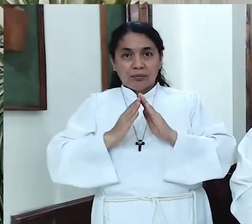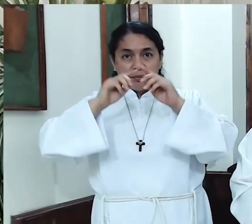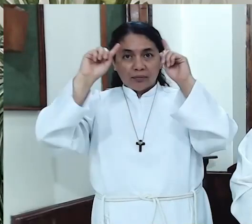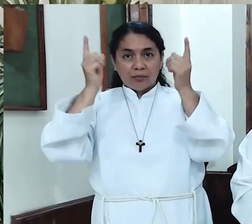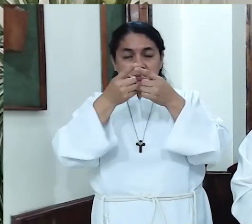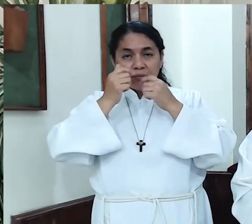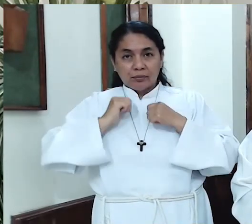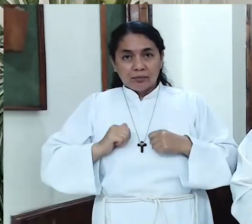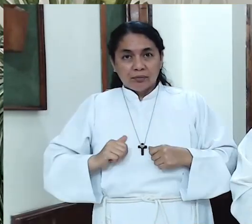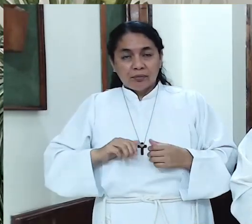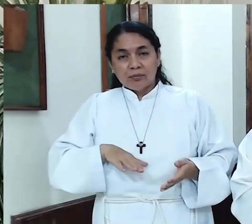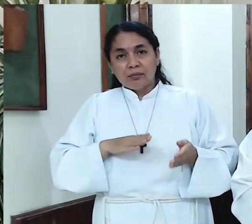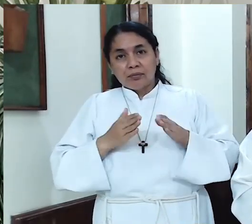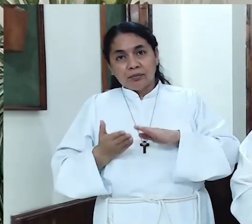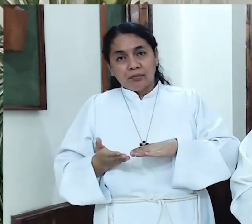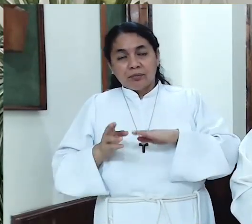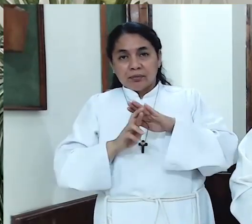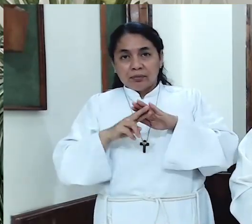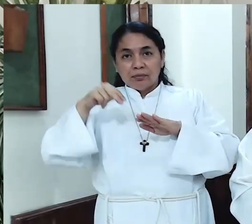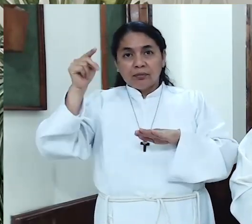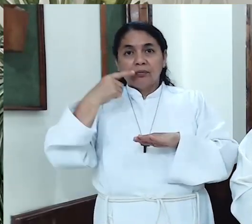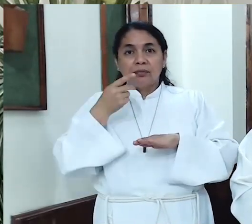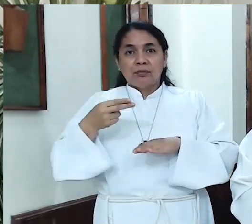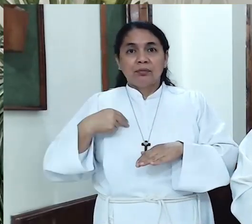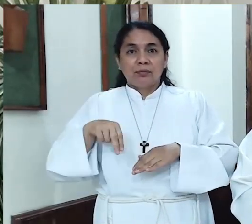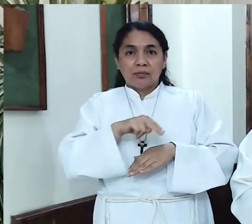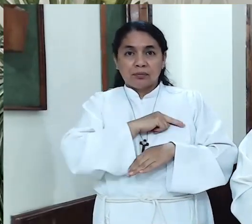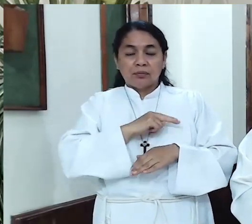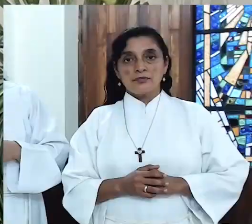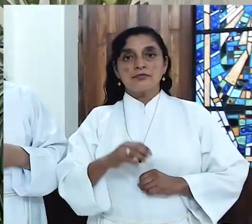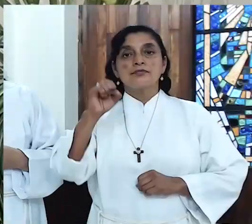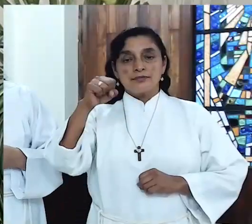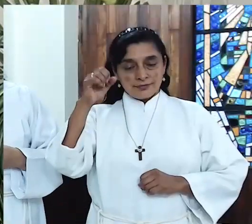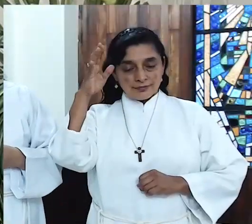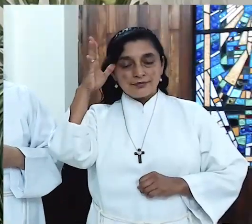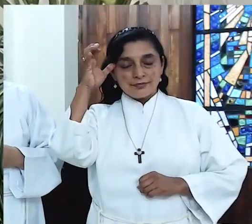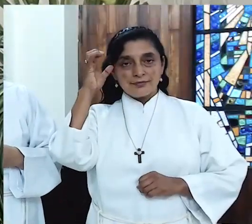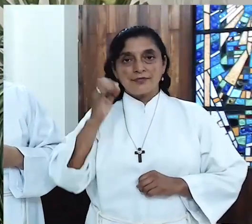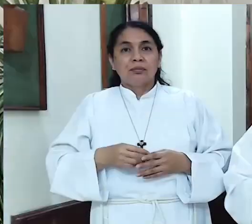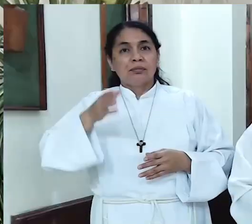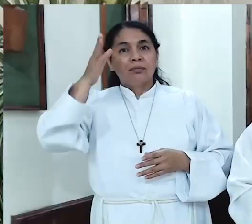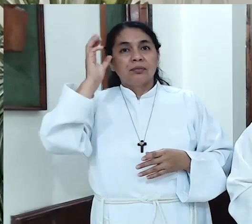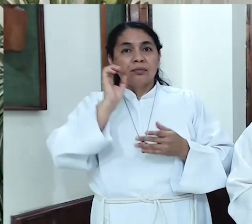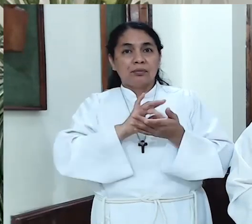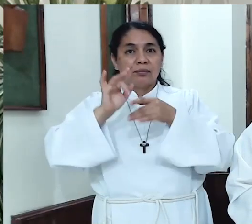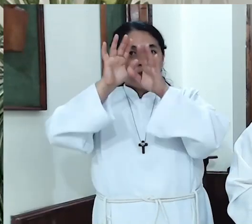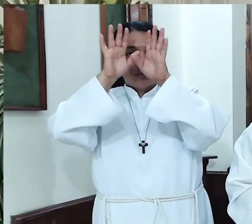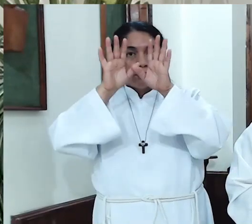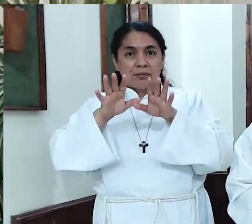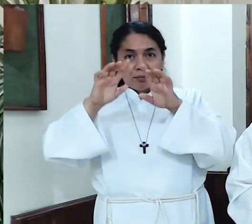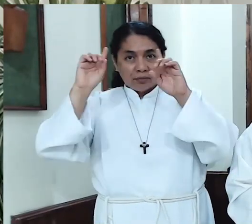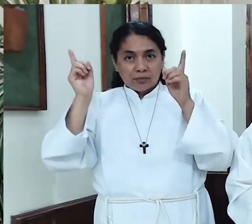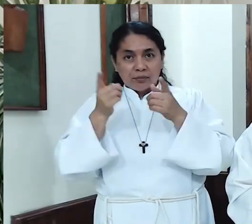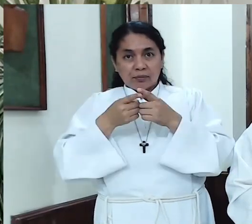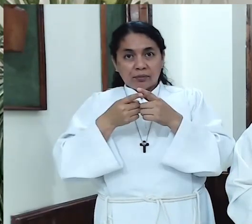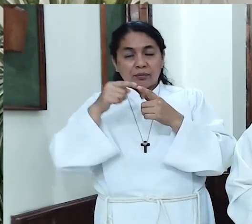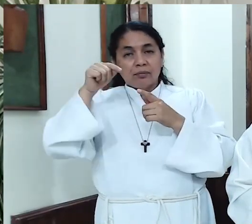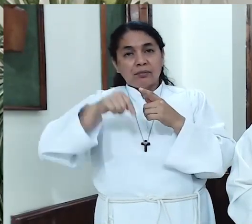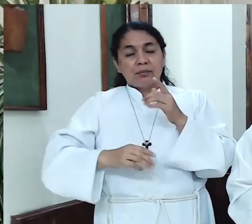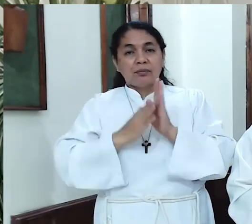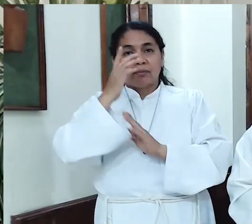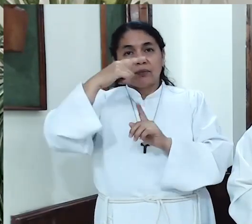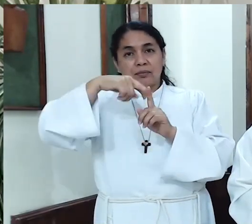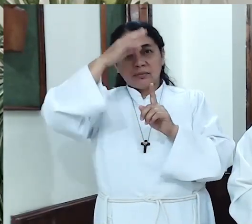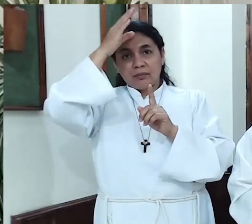Santísima, padeció, murió y resucitó por nosotros? Sí, creo. ¿Creen en el Espíritu Santo, en esta